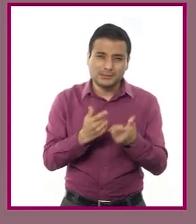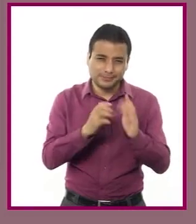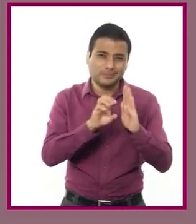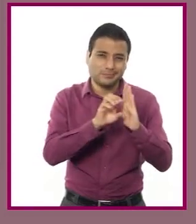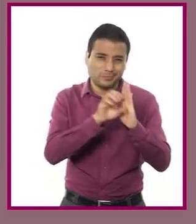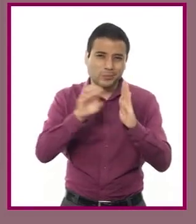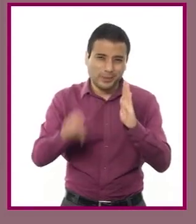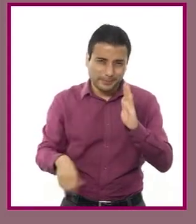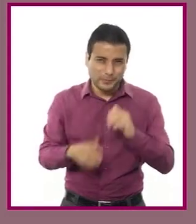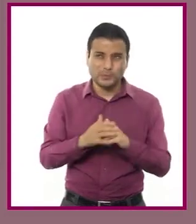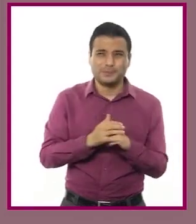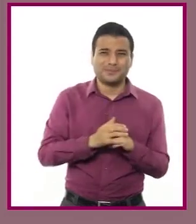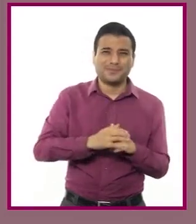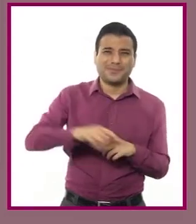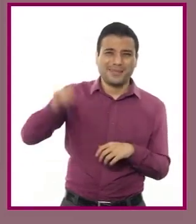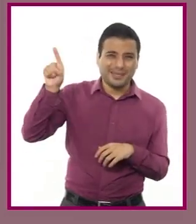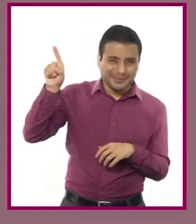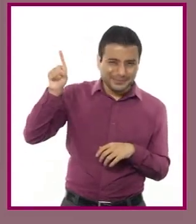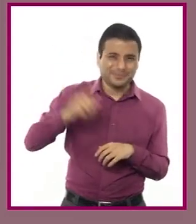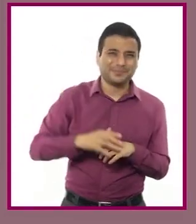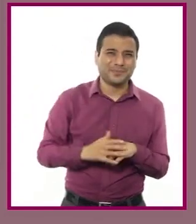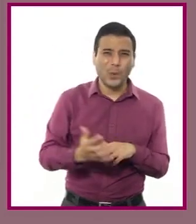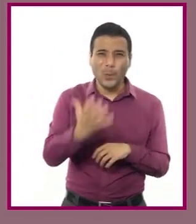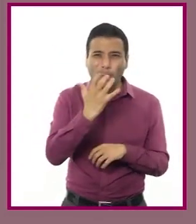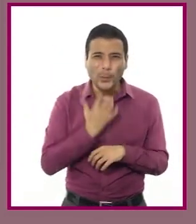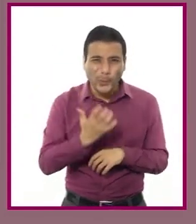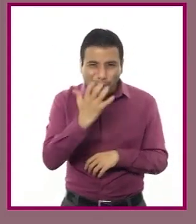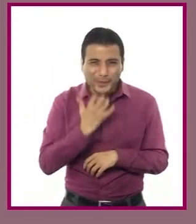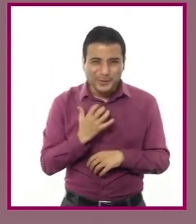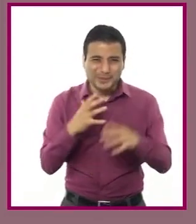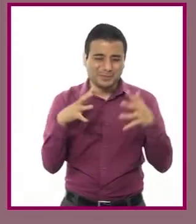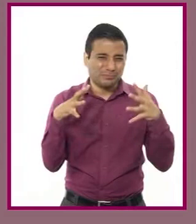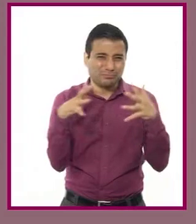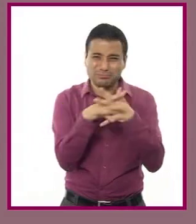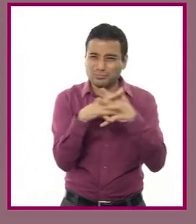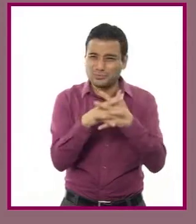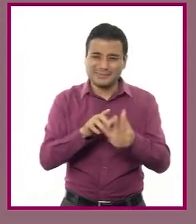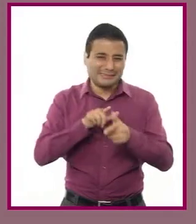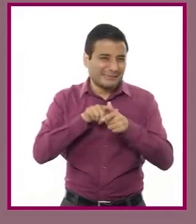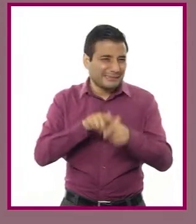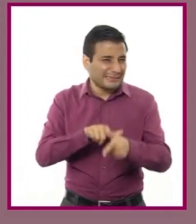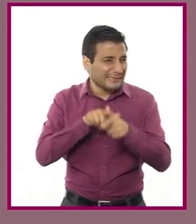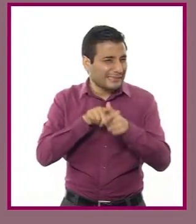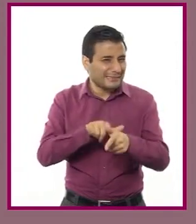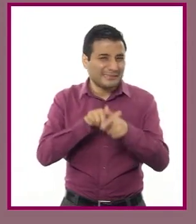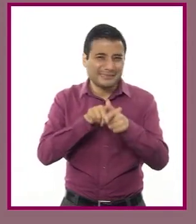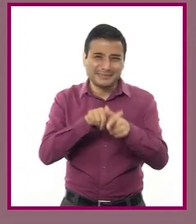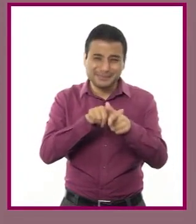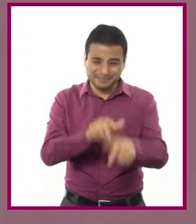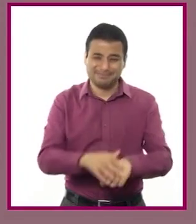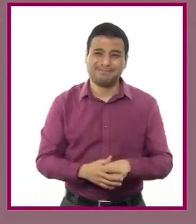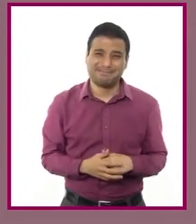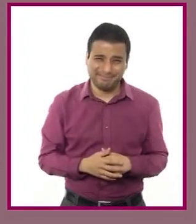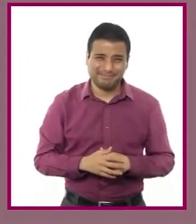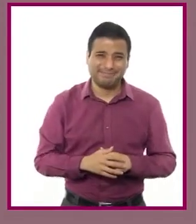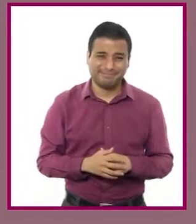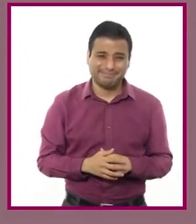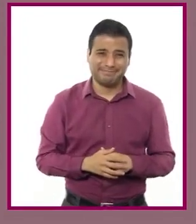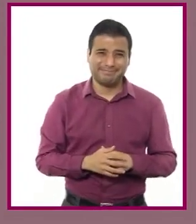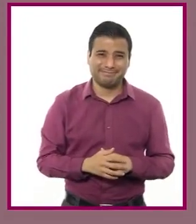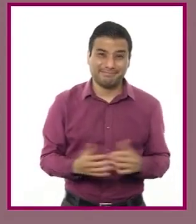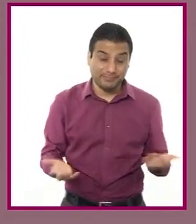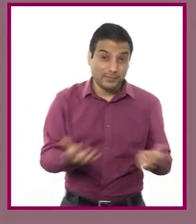Medio Oriente, un enfrentamiento que ha durado por décadas entre los estados árabes de la región y el Estado de Israel, y entre el mismo